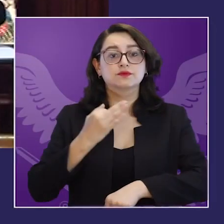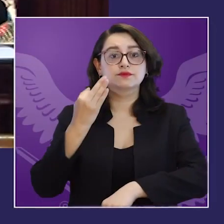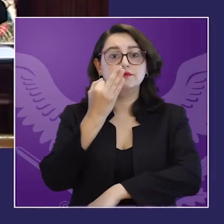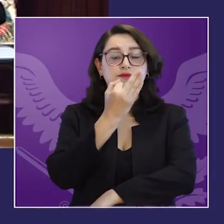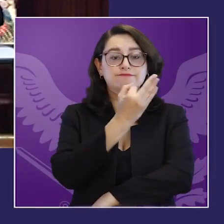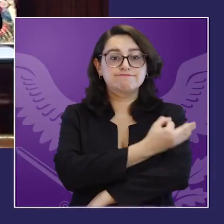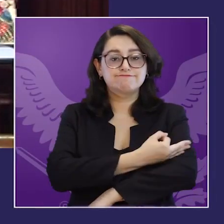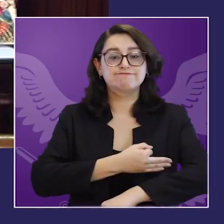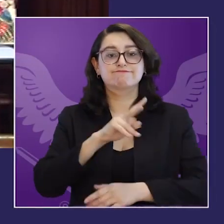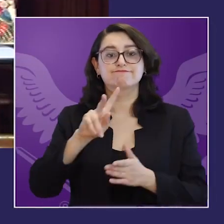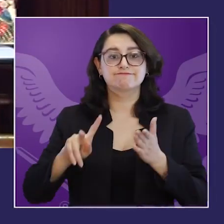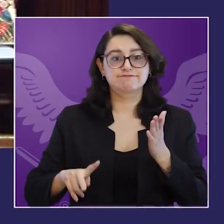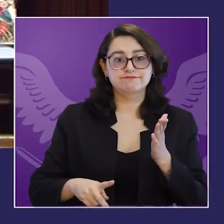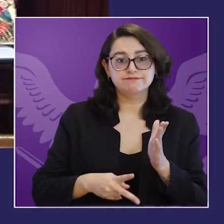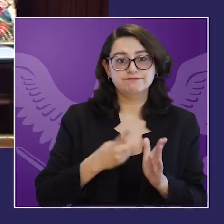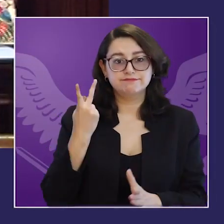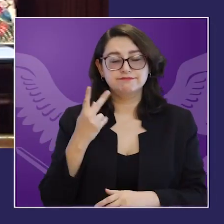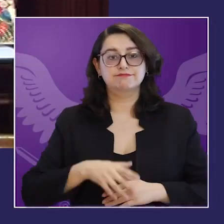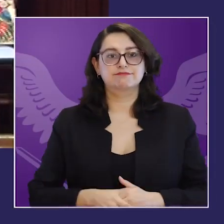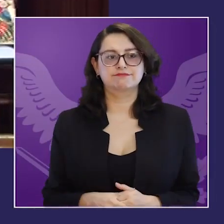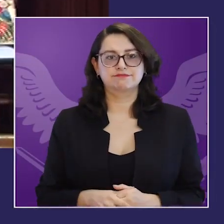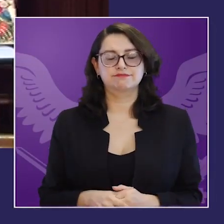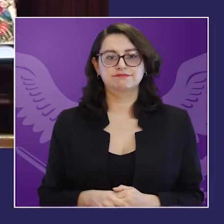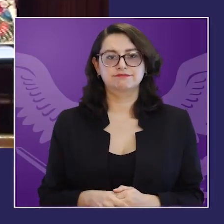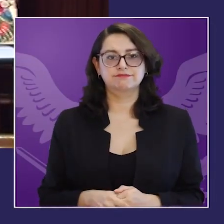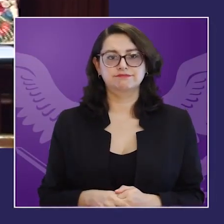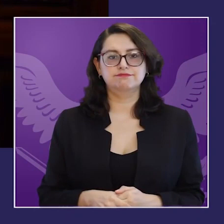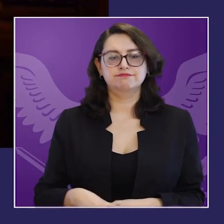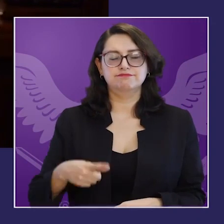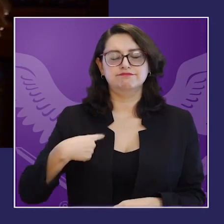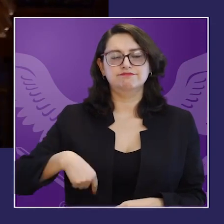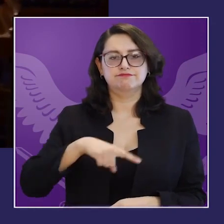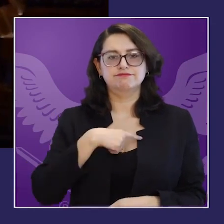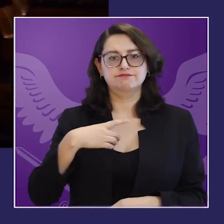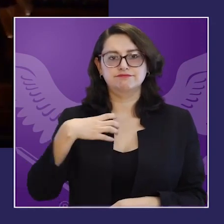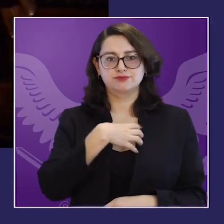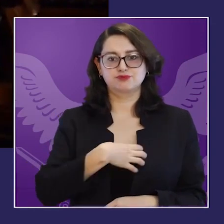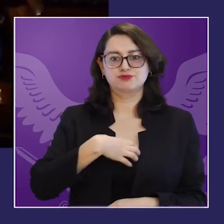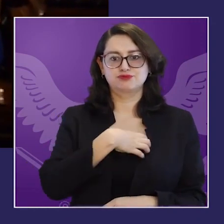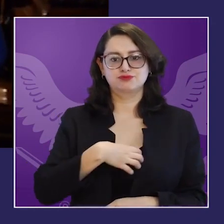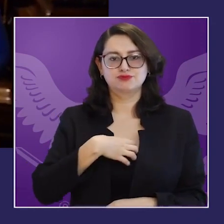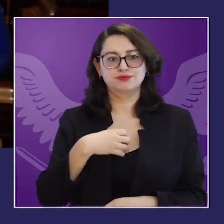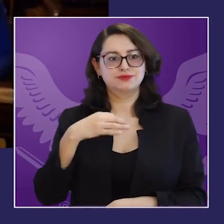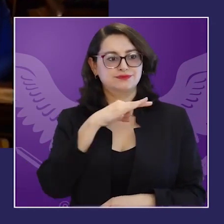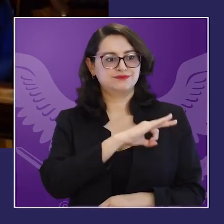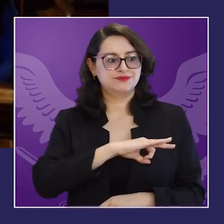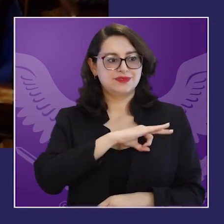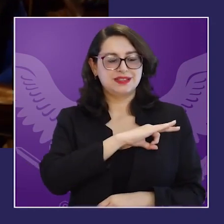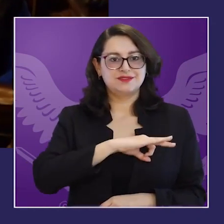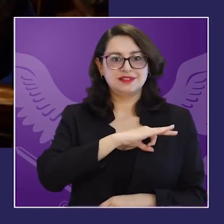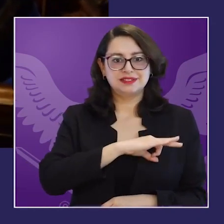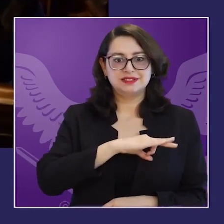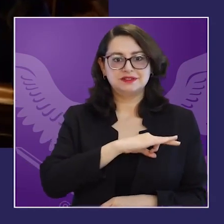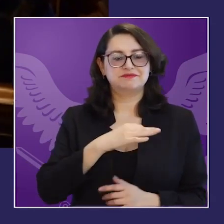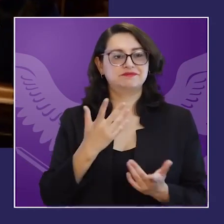Buenas tardes otra vez. Estamos muy contentas de la felicidad con la que ha salido